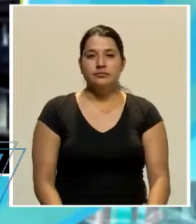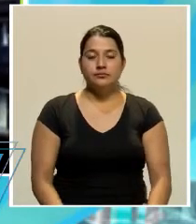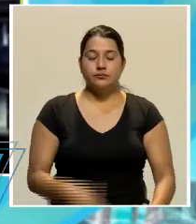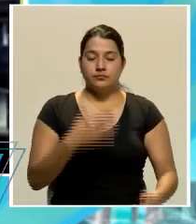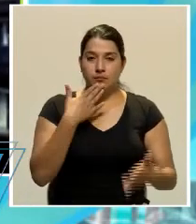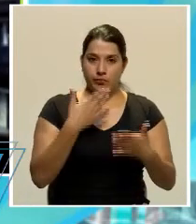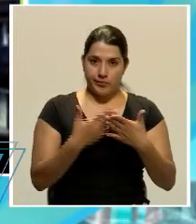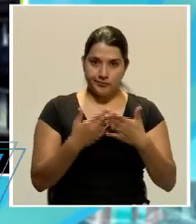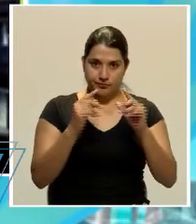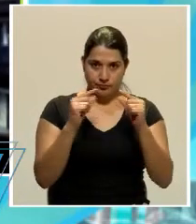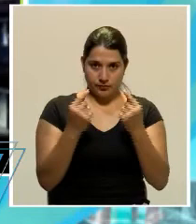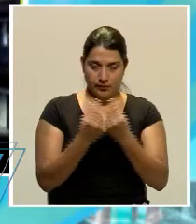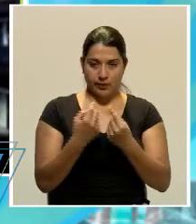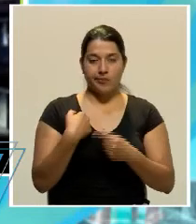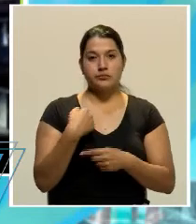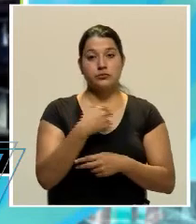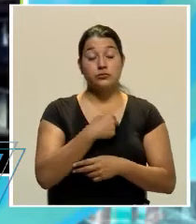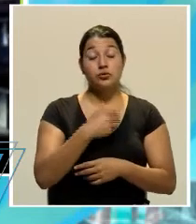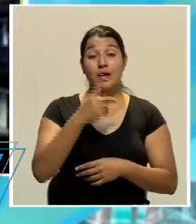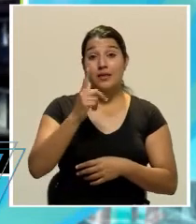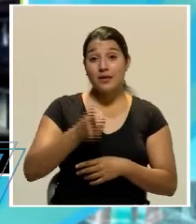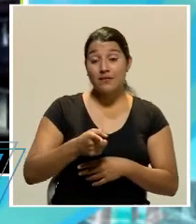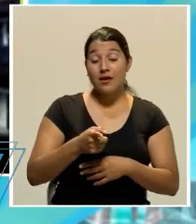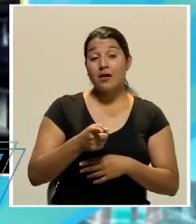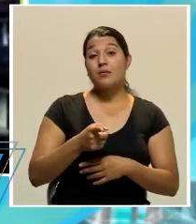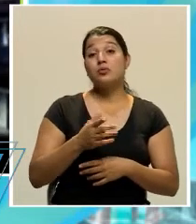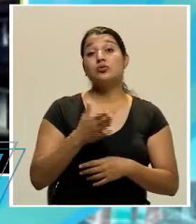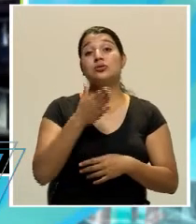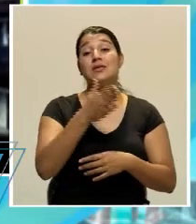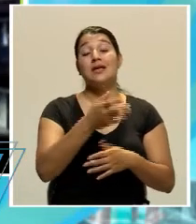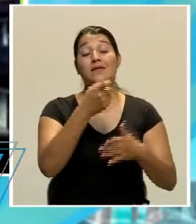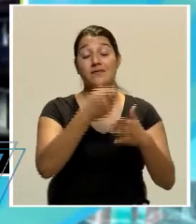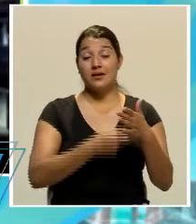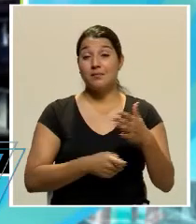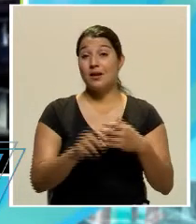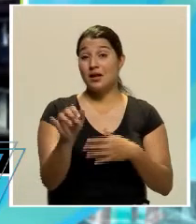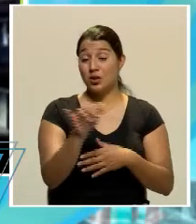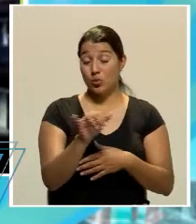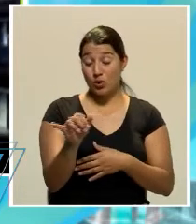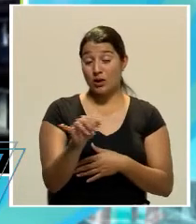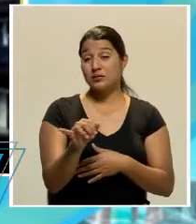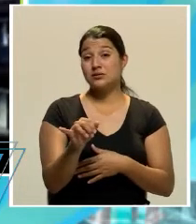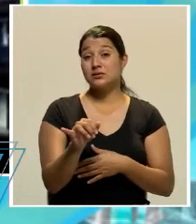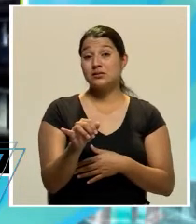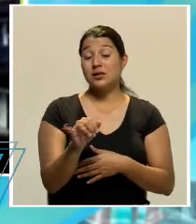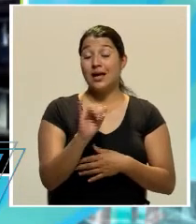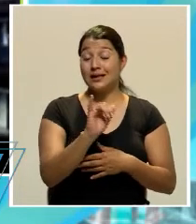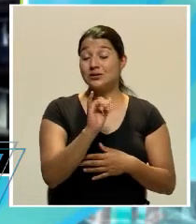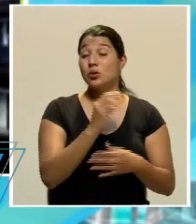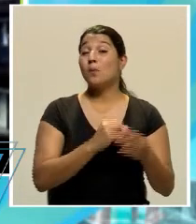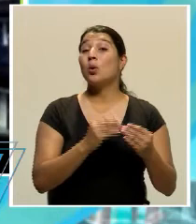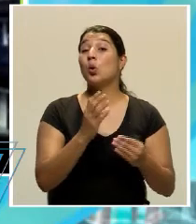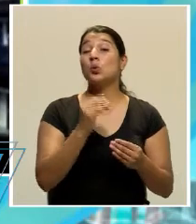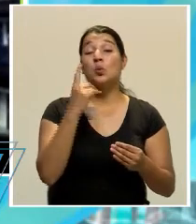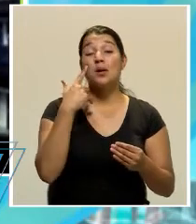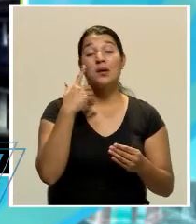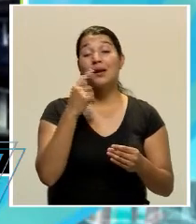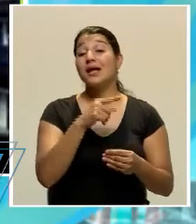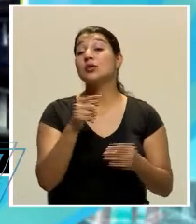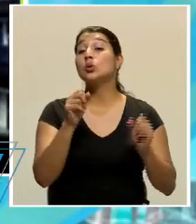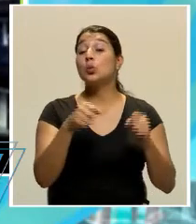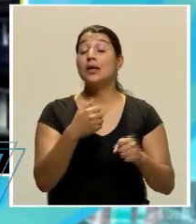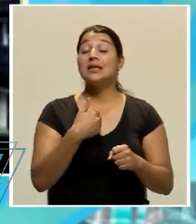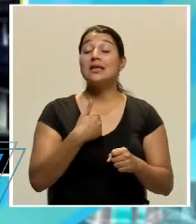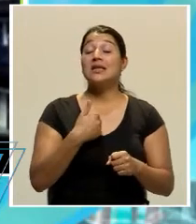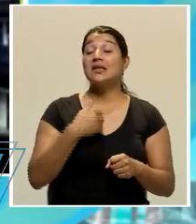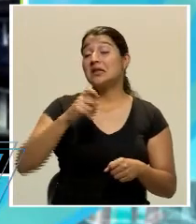Bueno, y los grupos hemos tenido que pasar a filmar en esta misma circunstancia de crisis esos productos para que tengan el tiempo